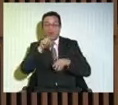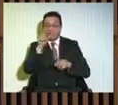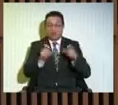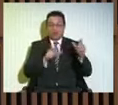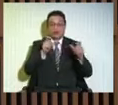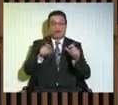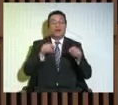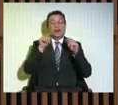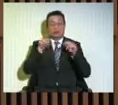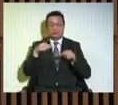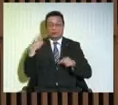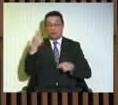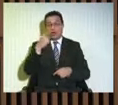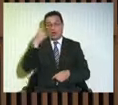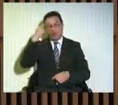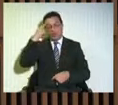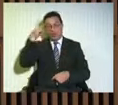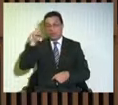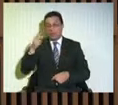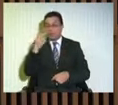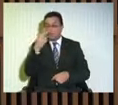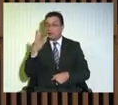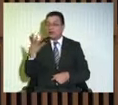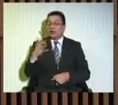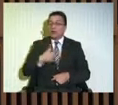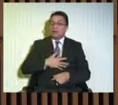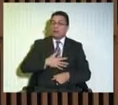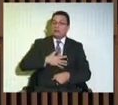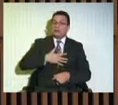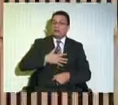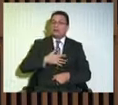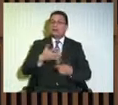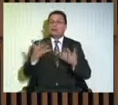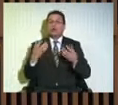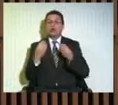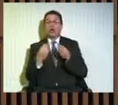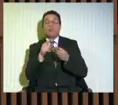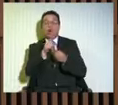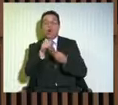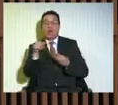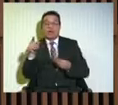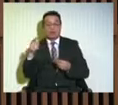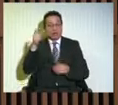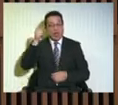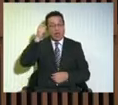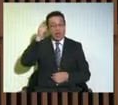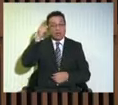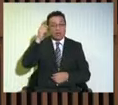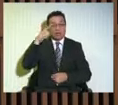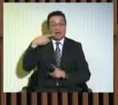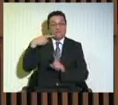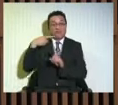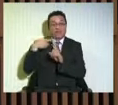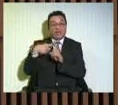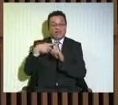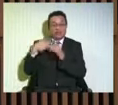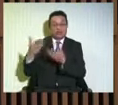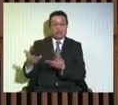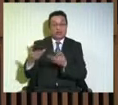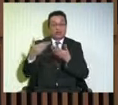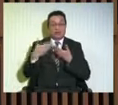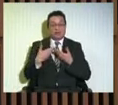estar pensando qué es lo que ellos perciben, cómo ellos entienden el beneficio que están